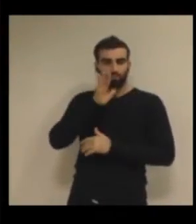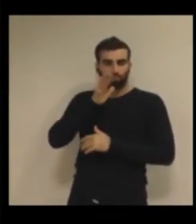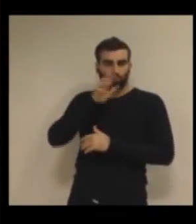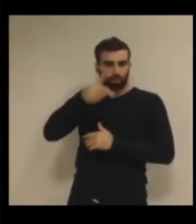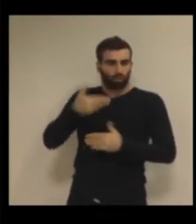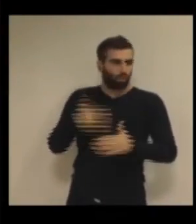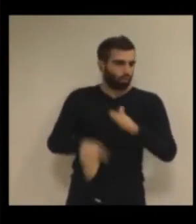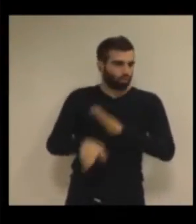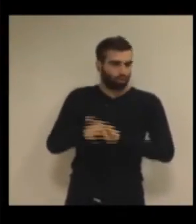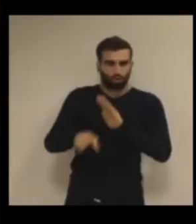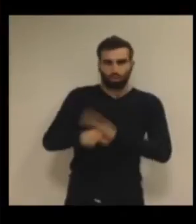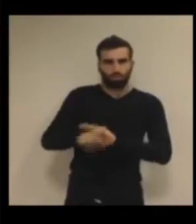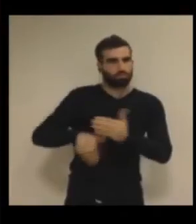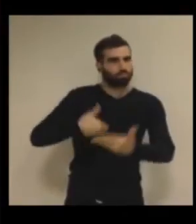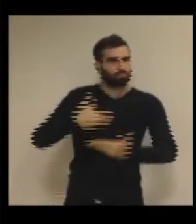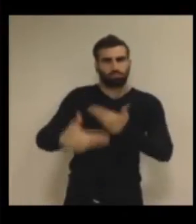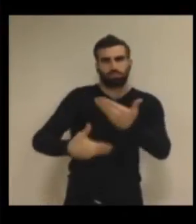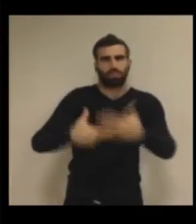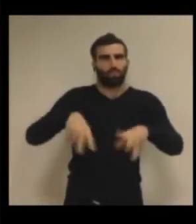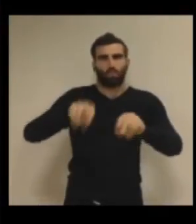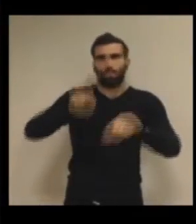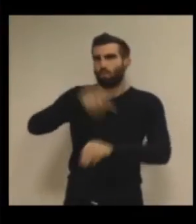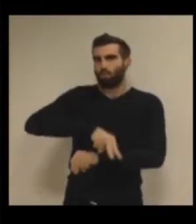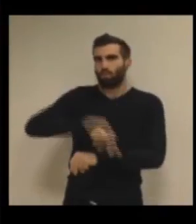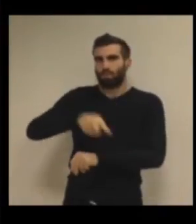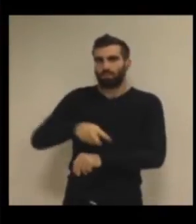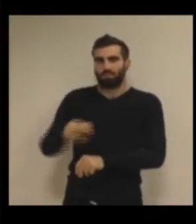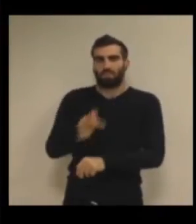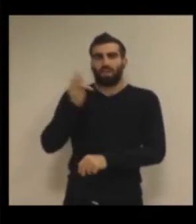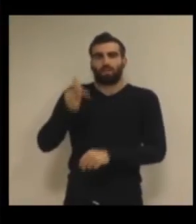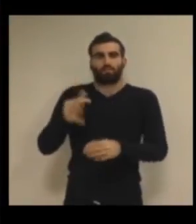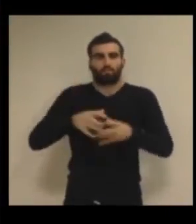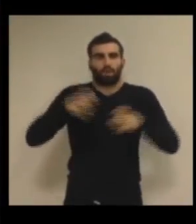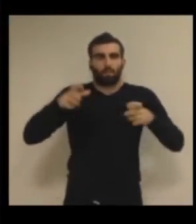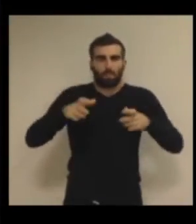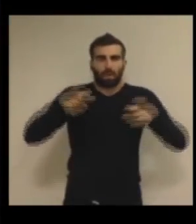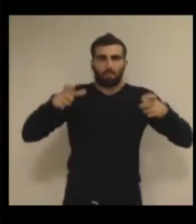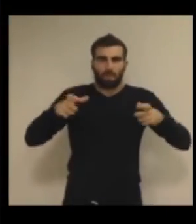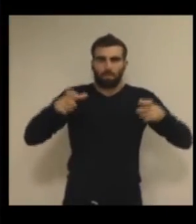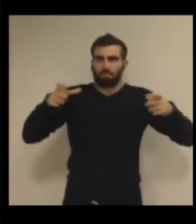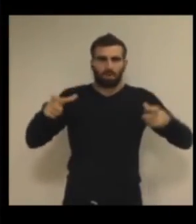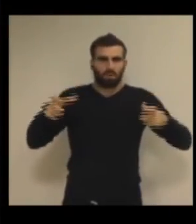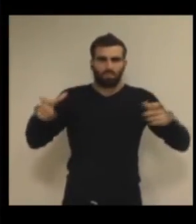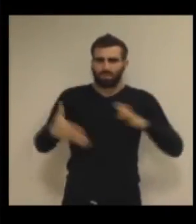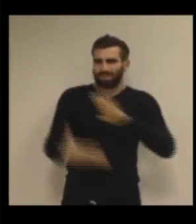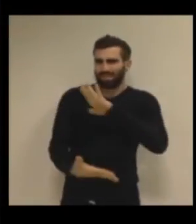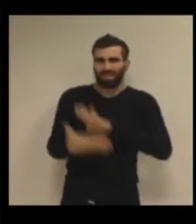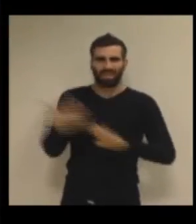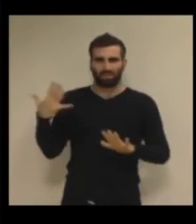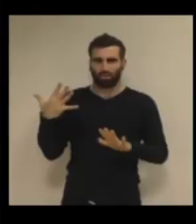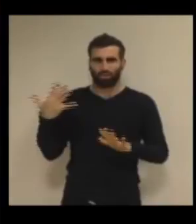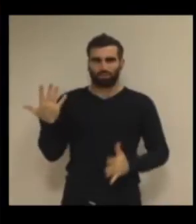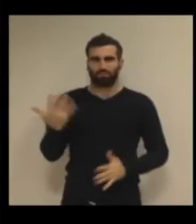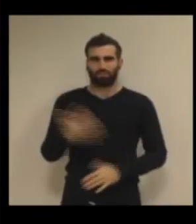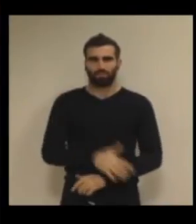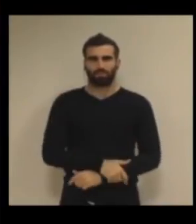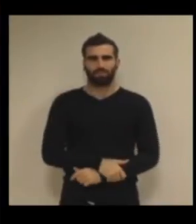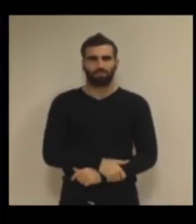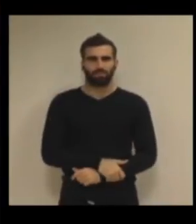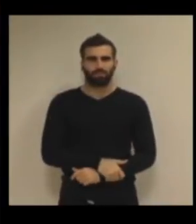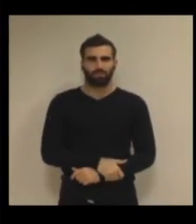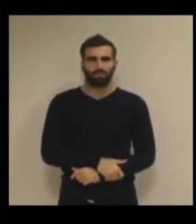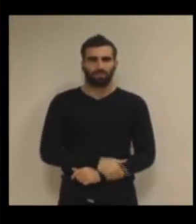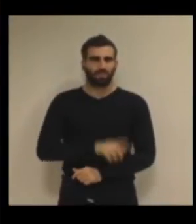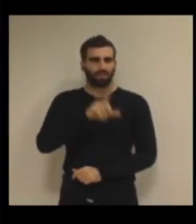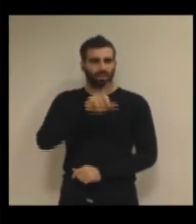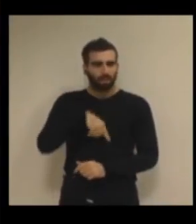no va a cesar, al contrario, se va a incrementar, incluso incrementar cada vez exponencialmente, sí. y los